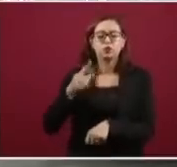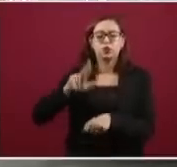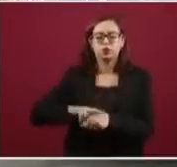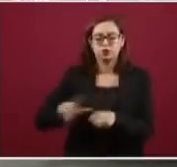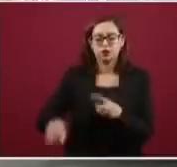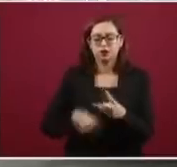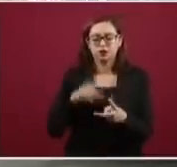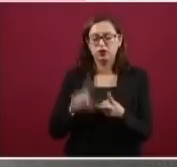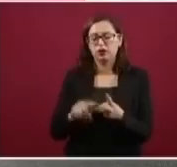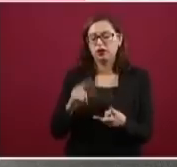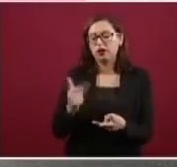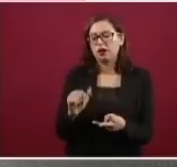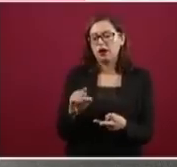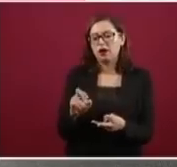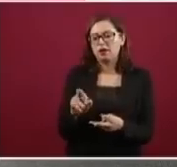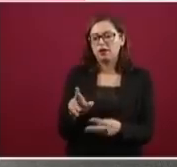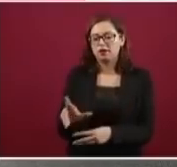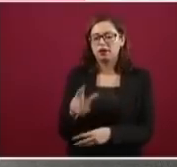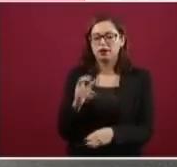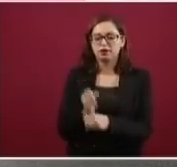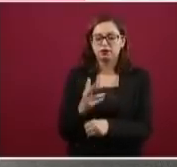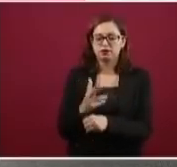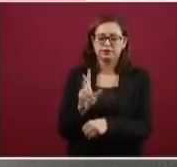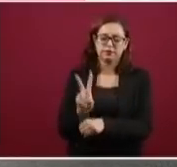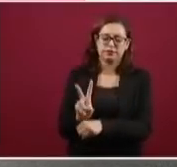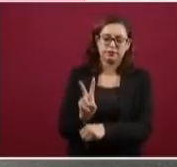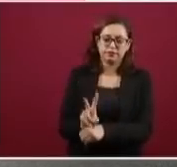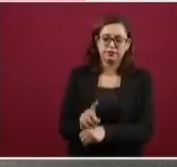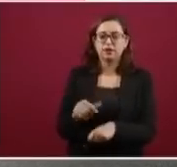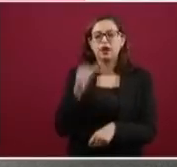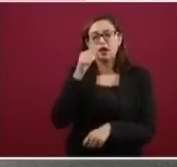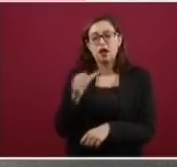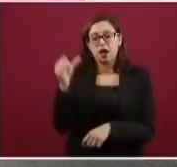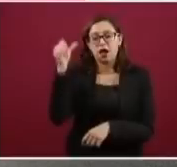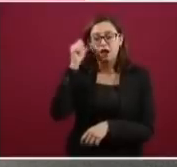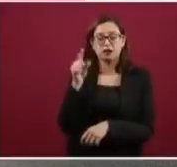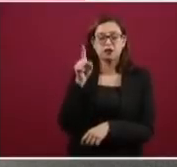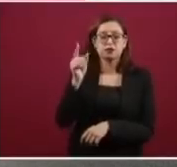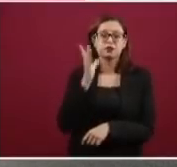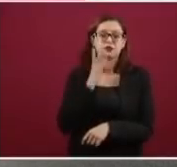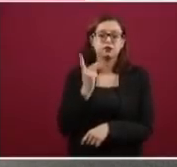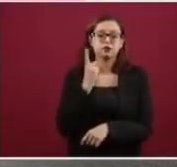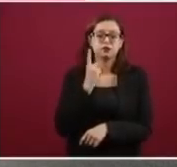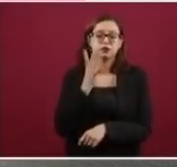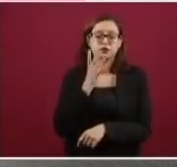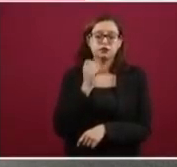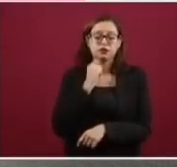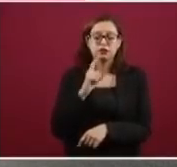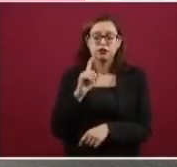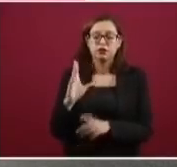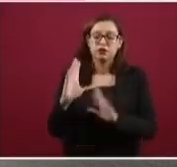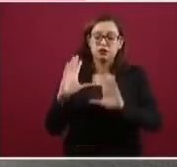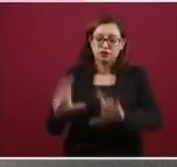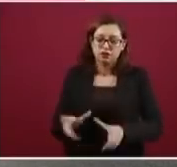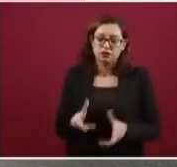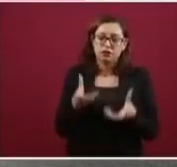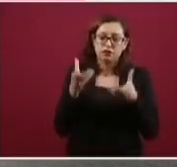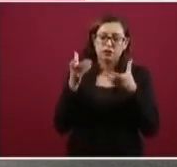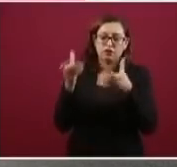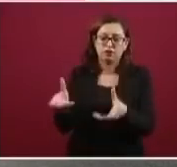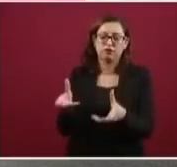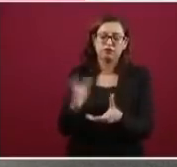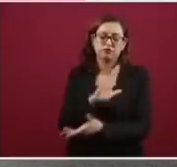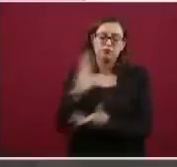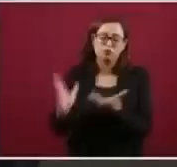del subsecretario del ramo entonces como señalaba yo entregamos el día de ayer a la cámara diputados y posteriormente al senado de la república